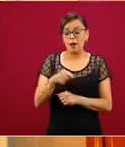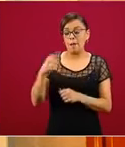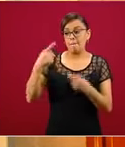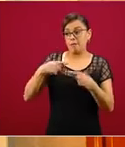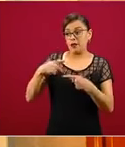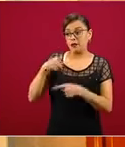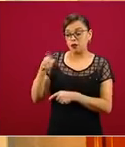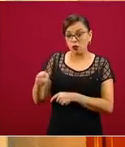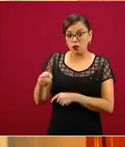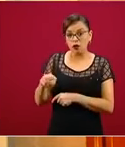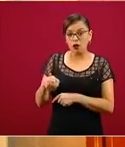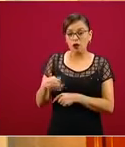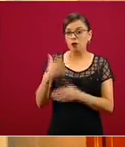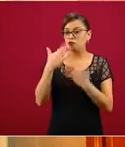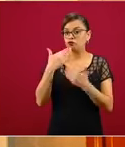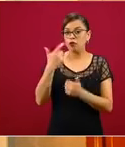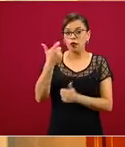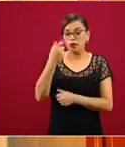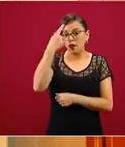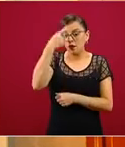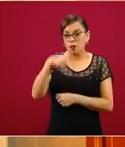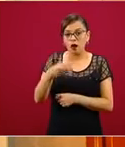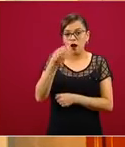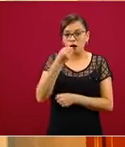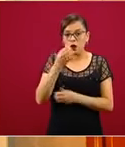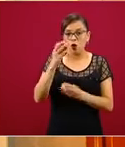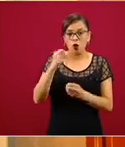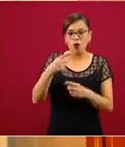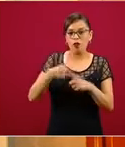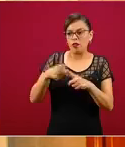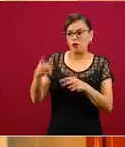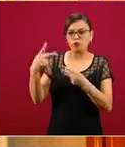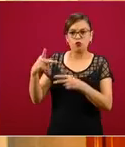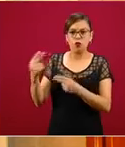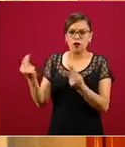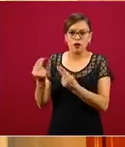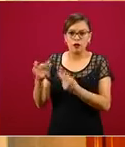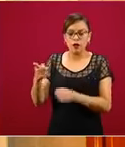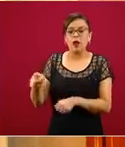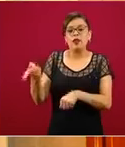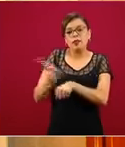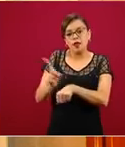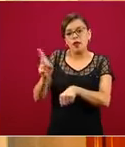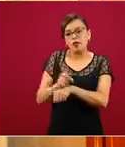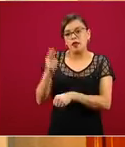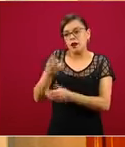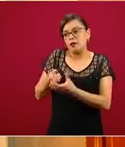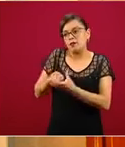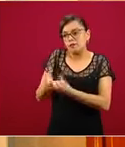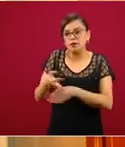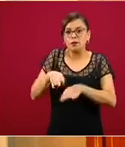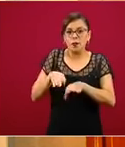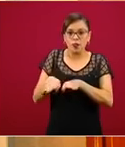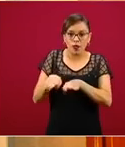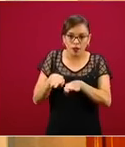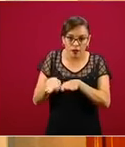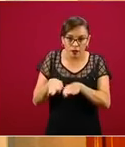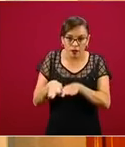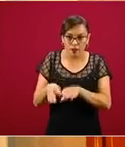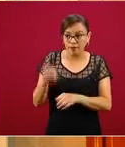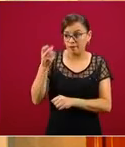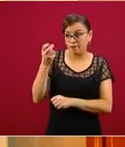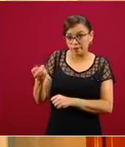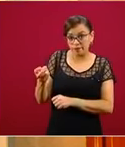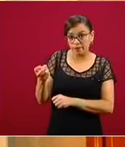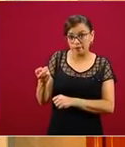muy poderosas y son muy legítimas y son muy importantes de atender. Entonces, quien vive al día va a tener una